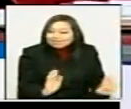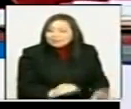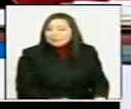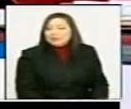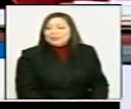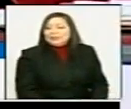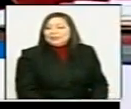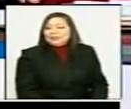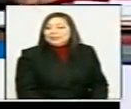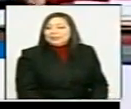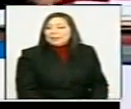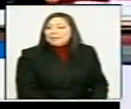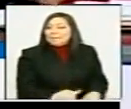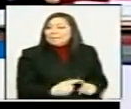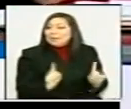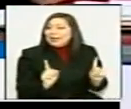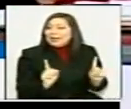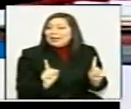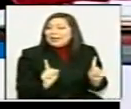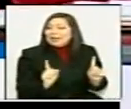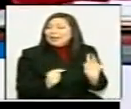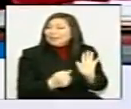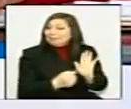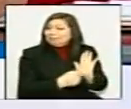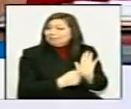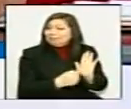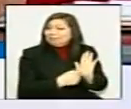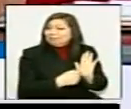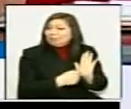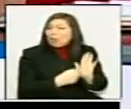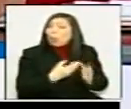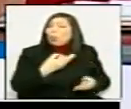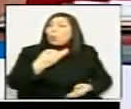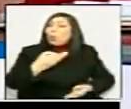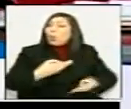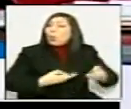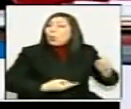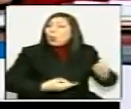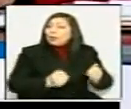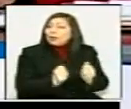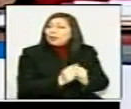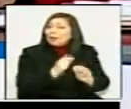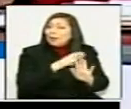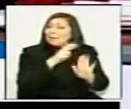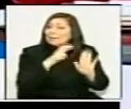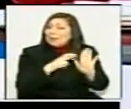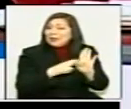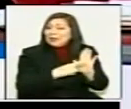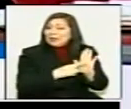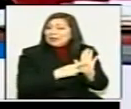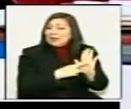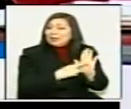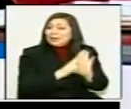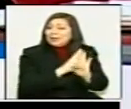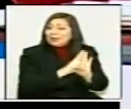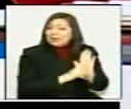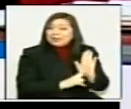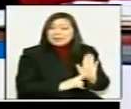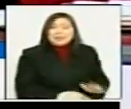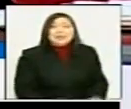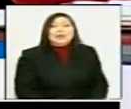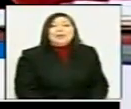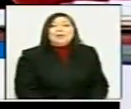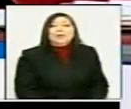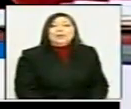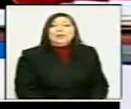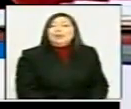minoría, pero llegar hasta la casación con un proyecto, con una región que no